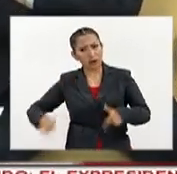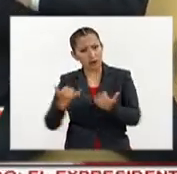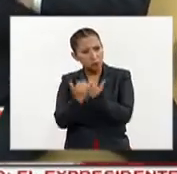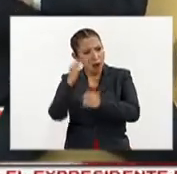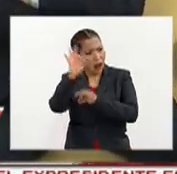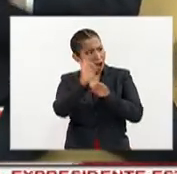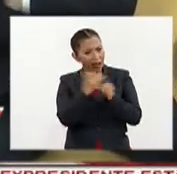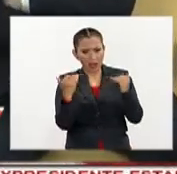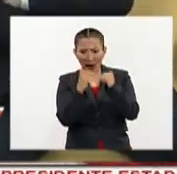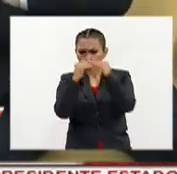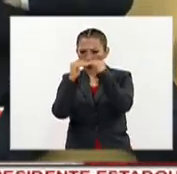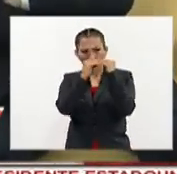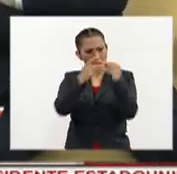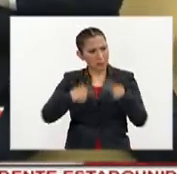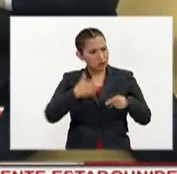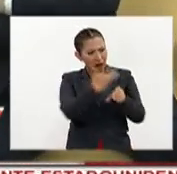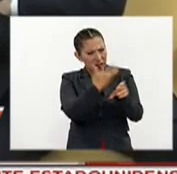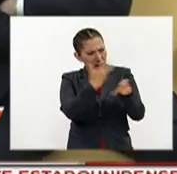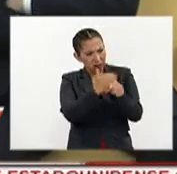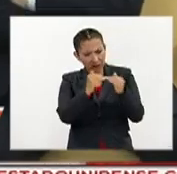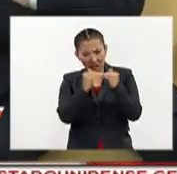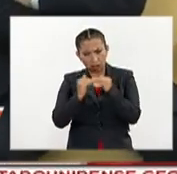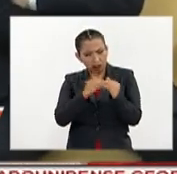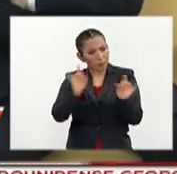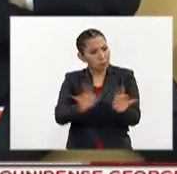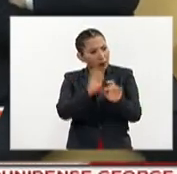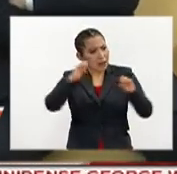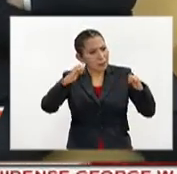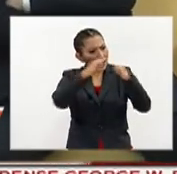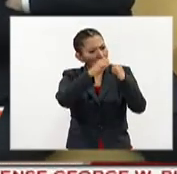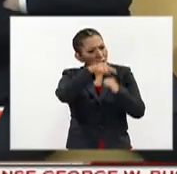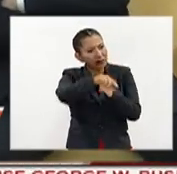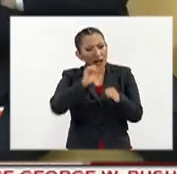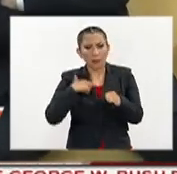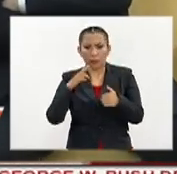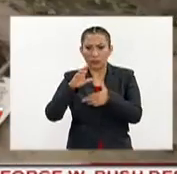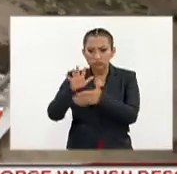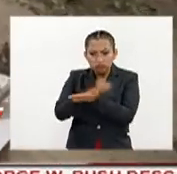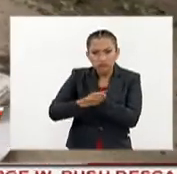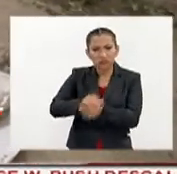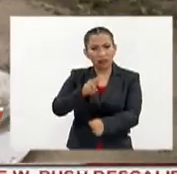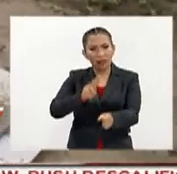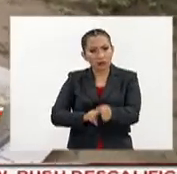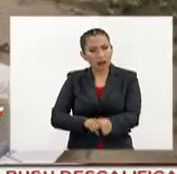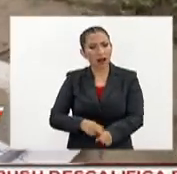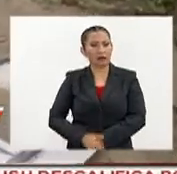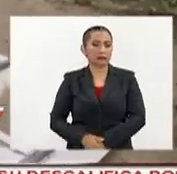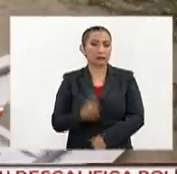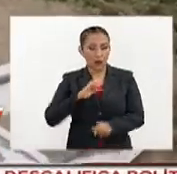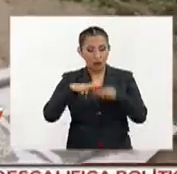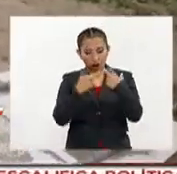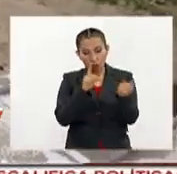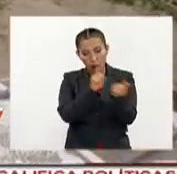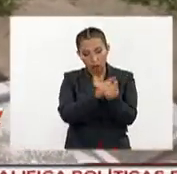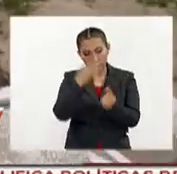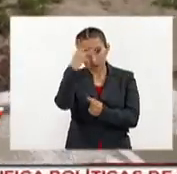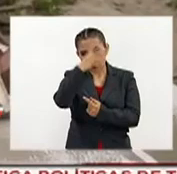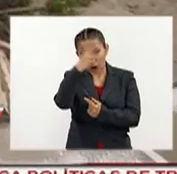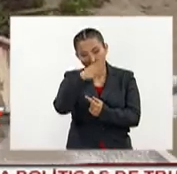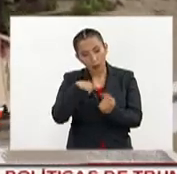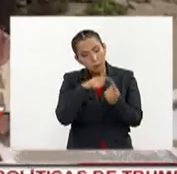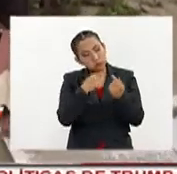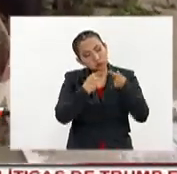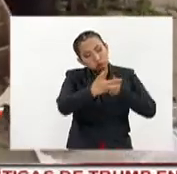que reciben otros estadounidenses en situaciones de emergencia ante casos de desastres naturales. Al reunirse con Trump en la Casa